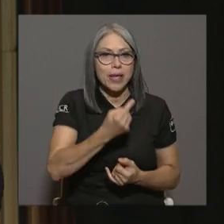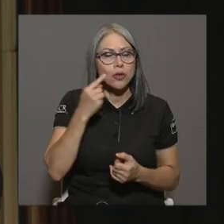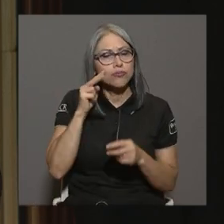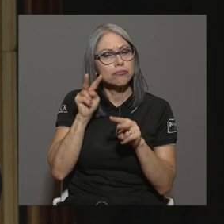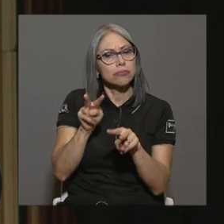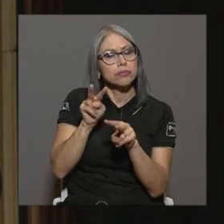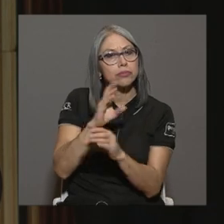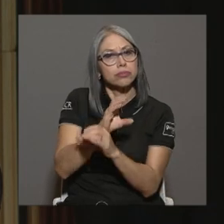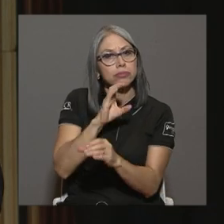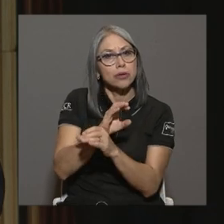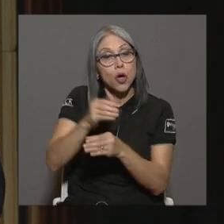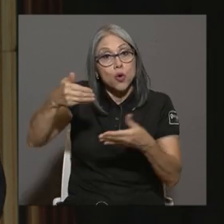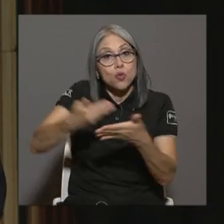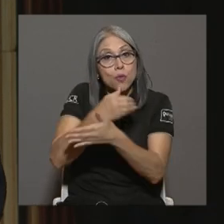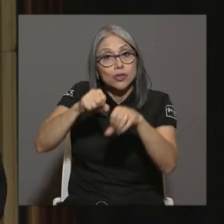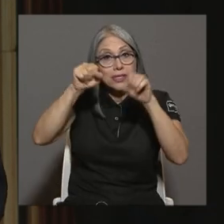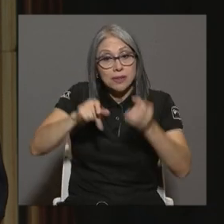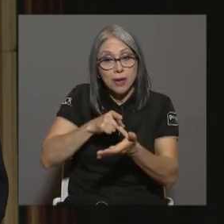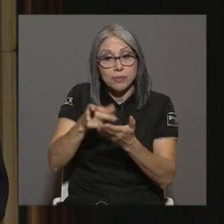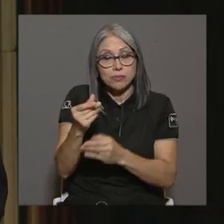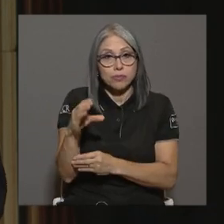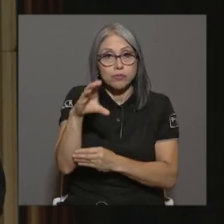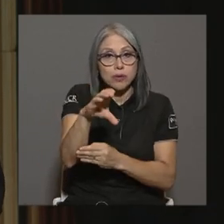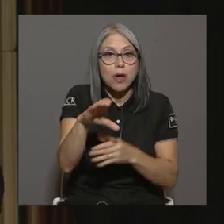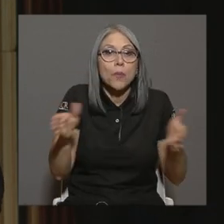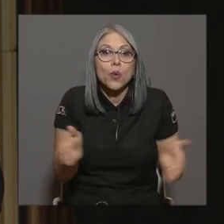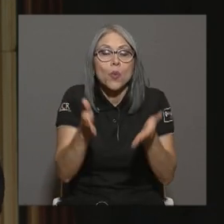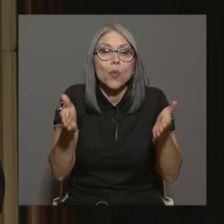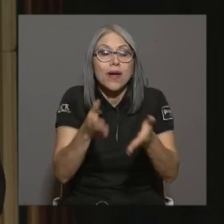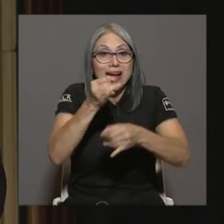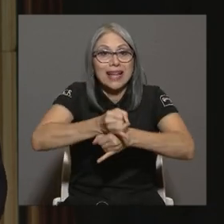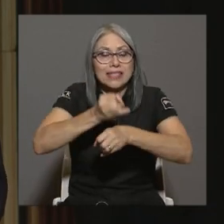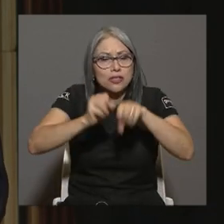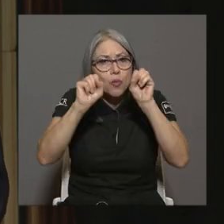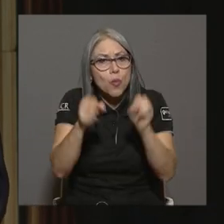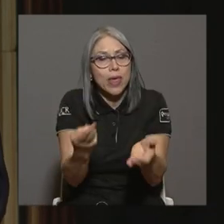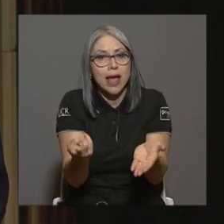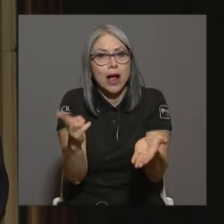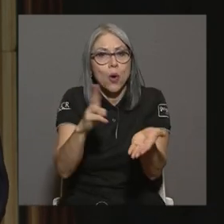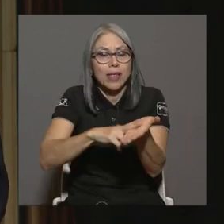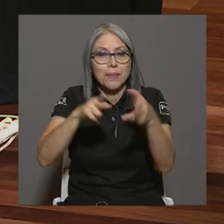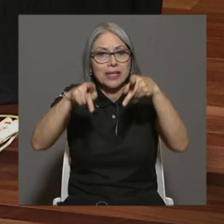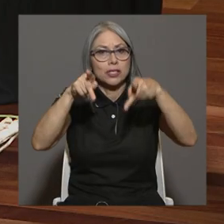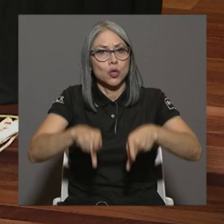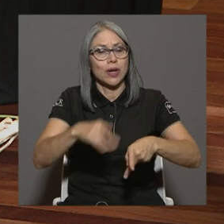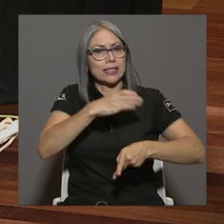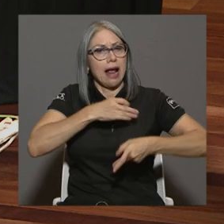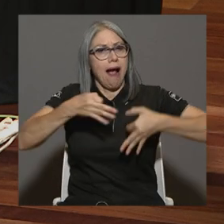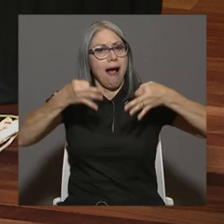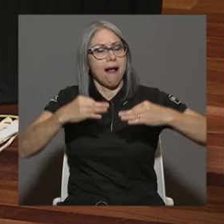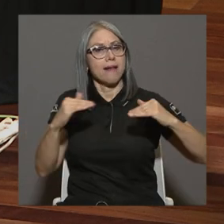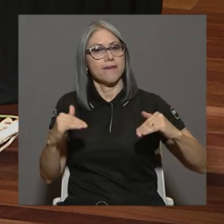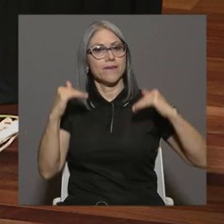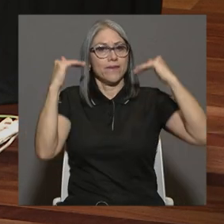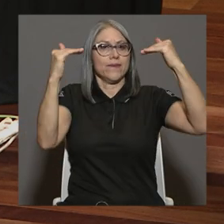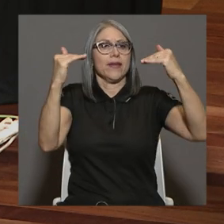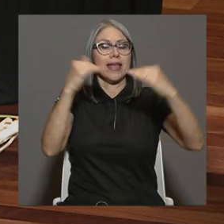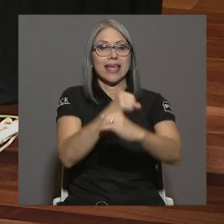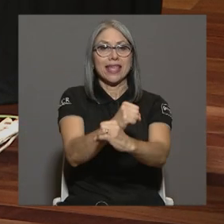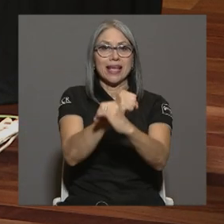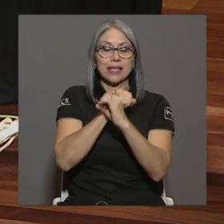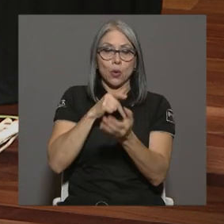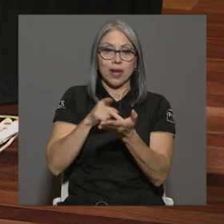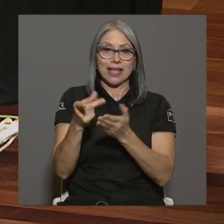nuevo régimen salarial promueva que la institución cuente con personal altamente calificado y asegure un